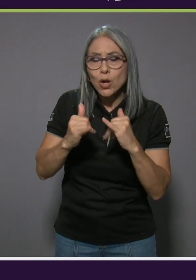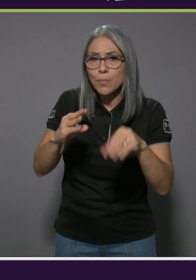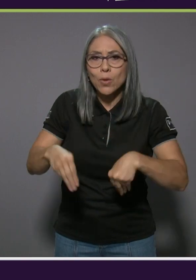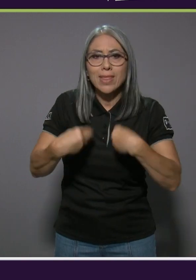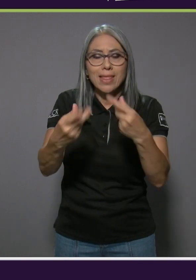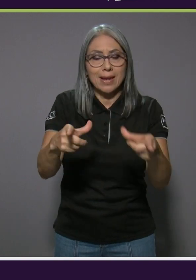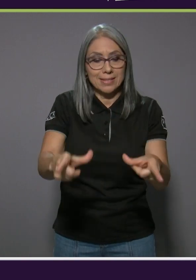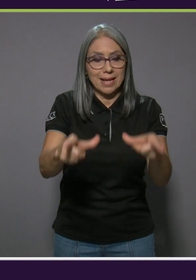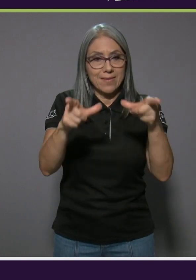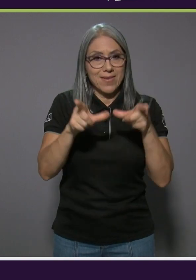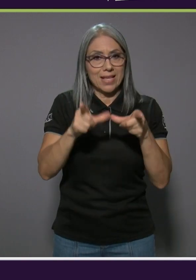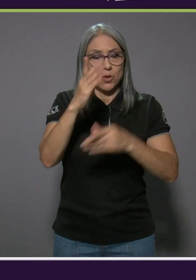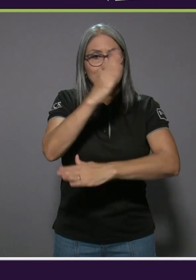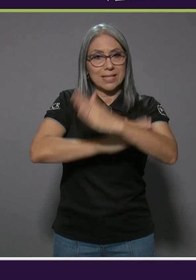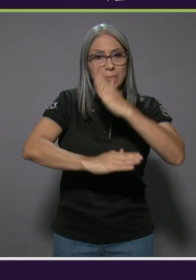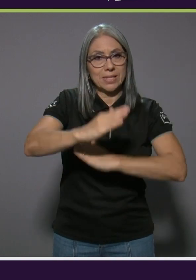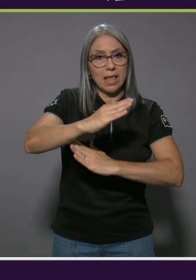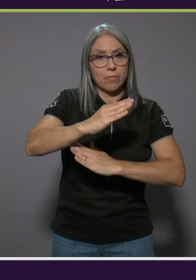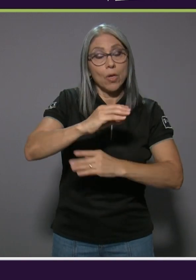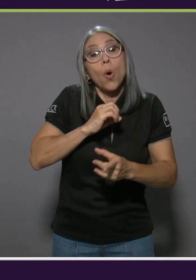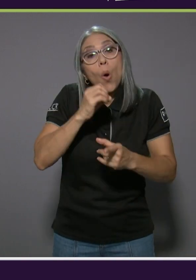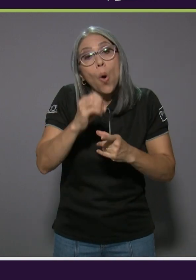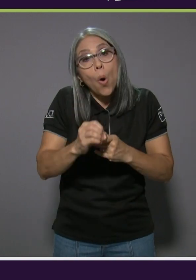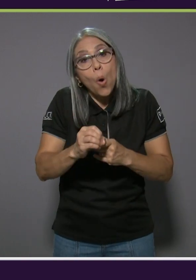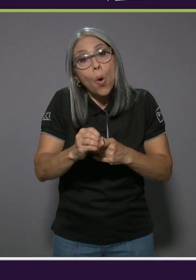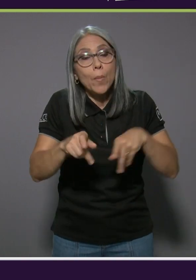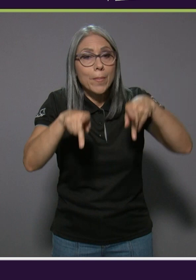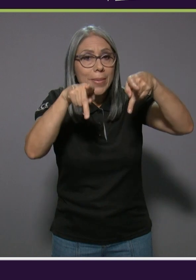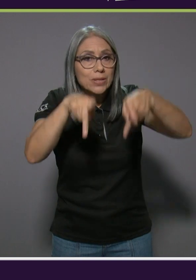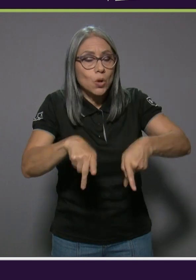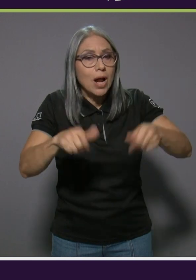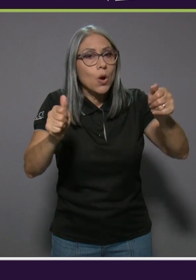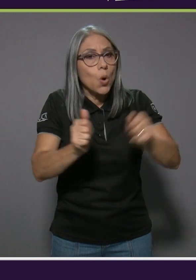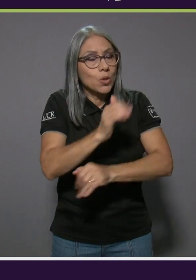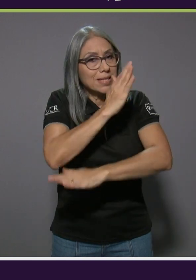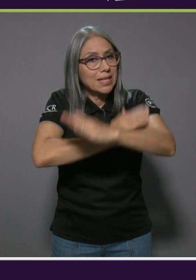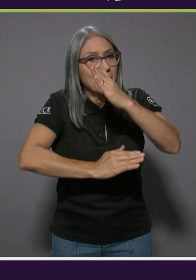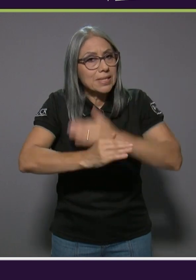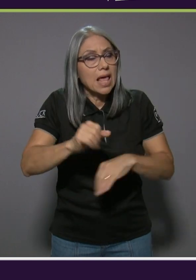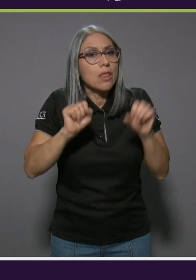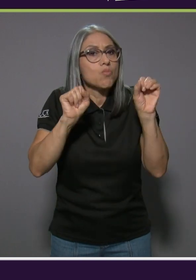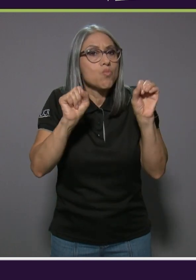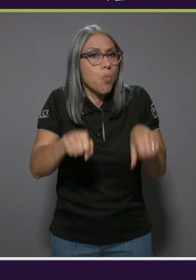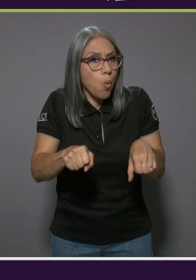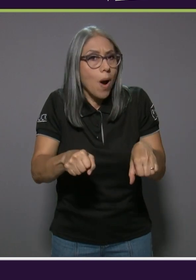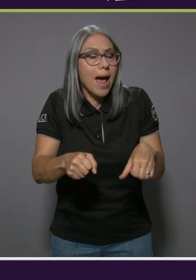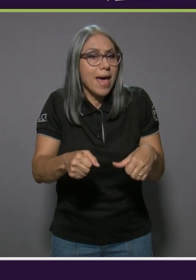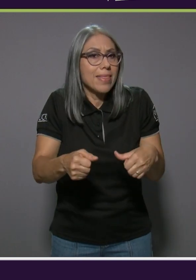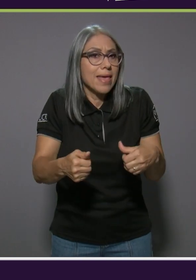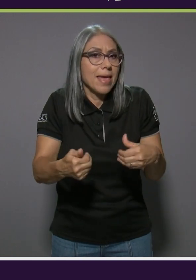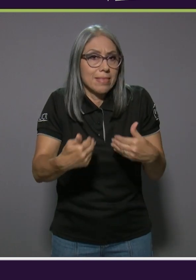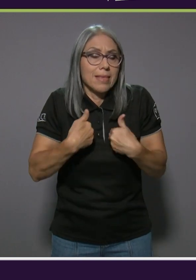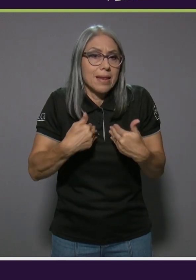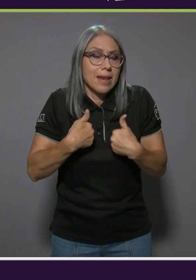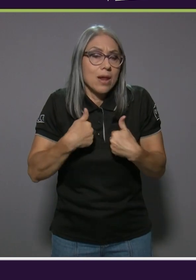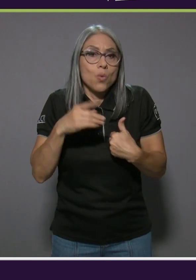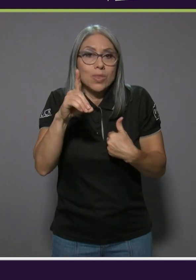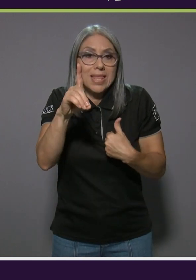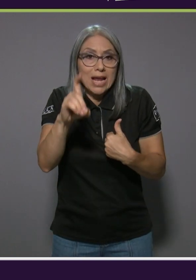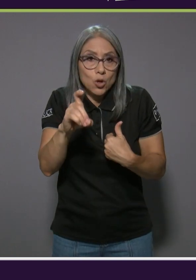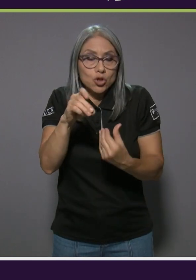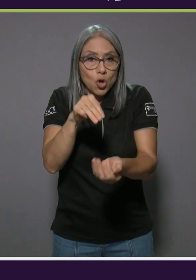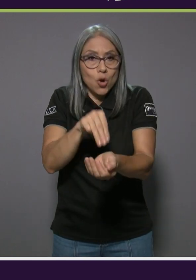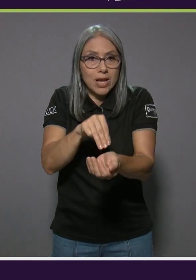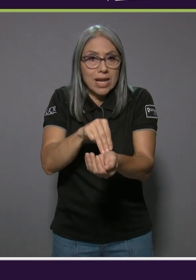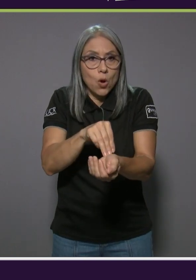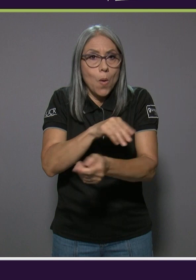de discapacidad, o la persona con discapacidad puede sufrir algún tipo de diagnóstico clínico, pero esa no es